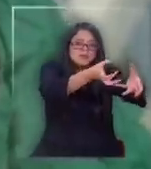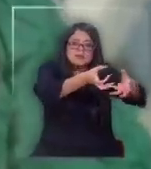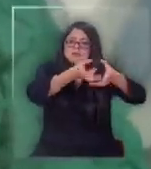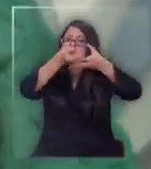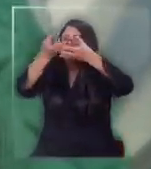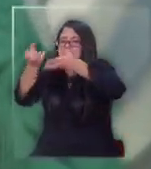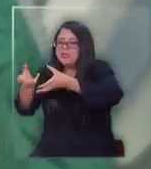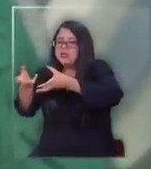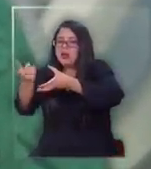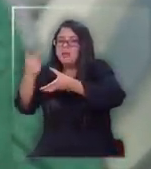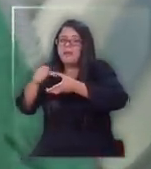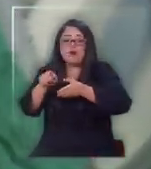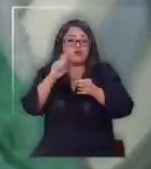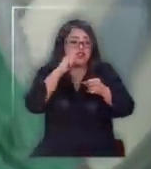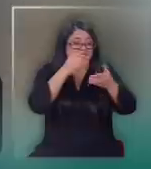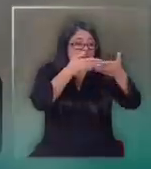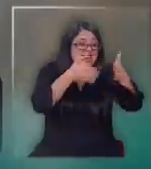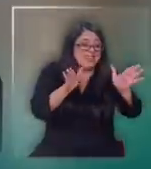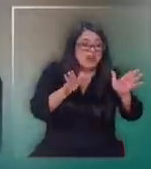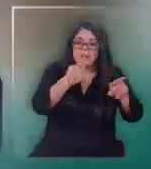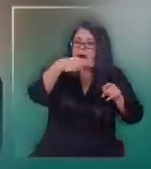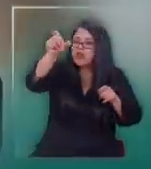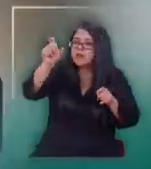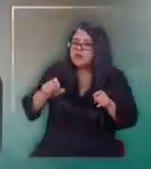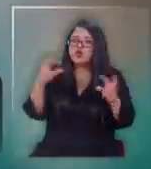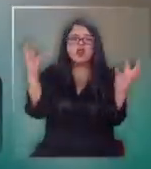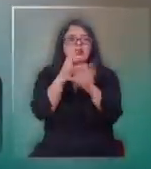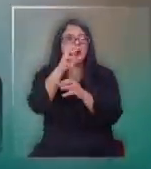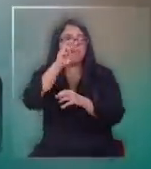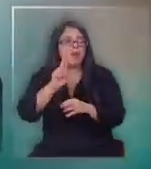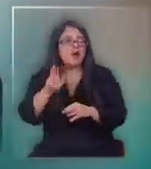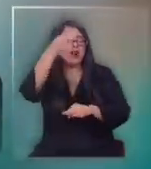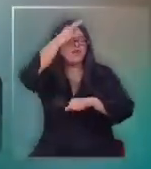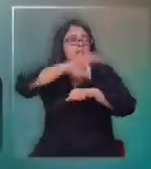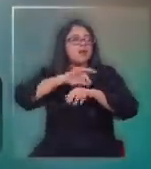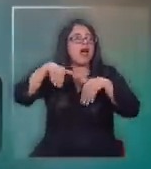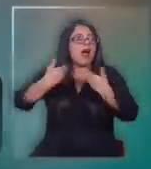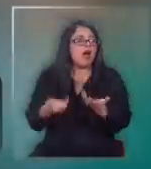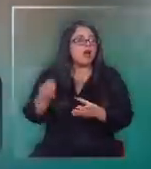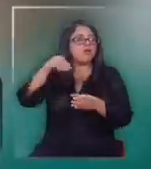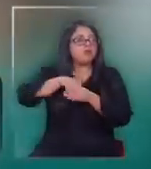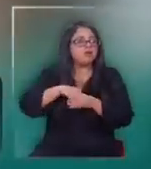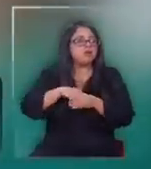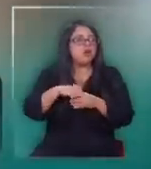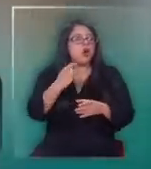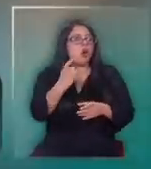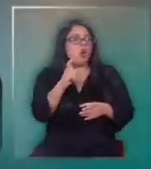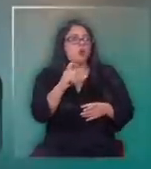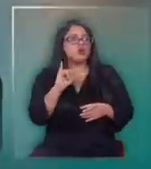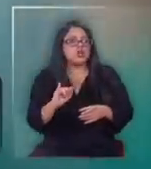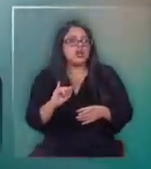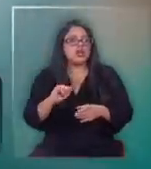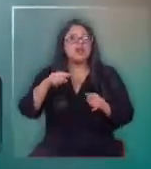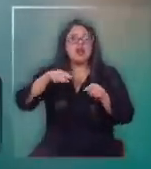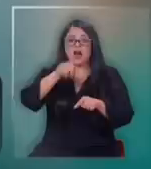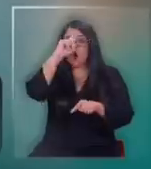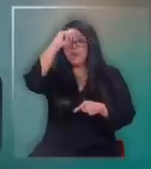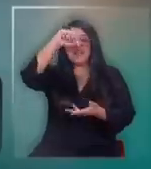para otro probablemente más grave. Estamos al interior de la unidad de cuidados intensivos de la